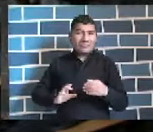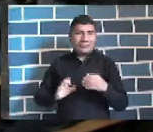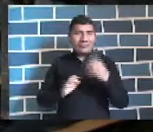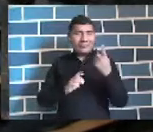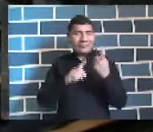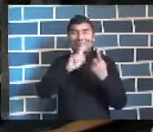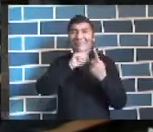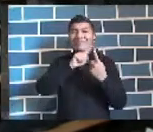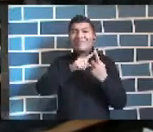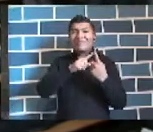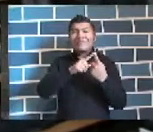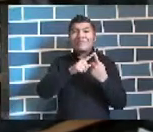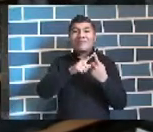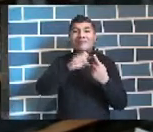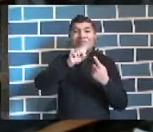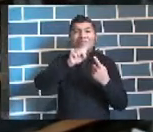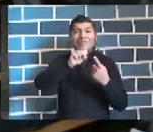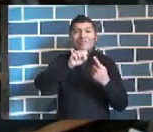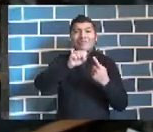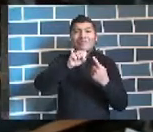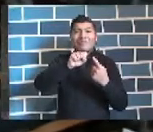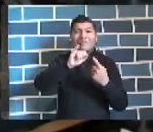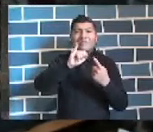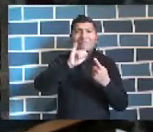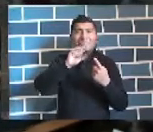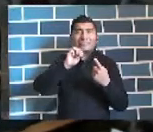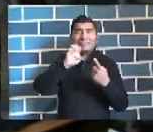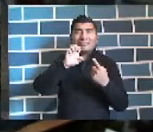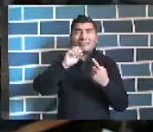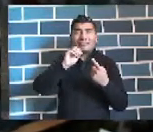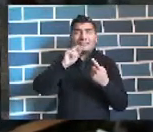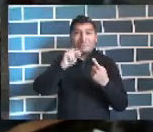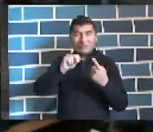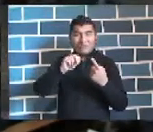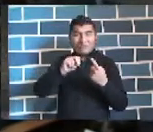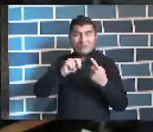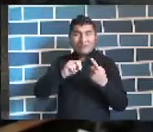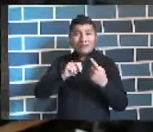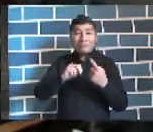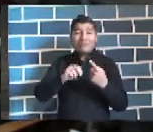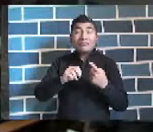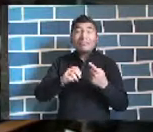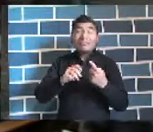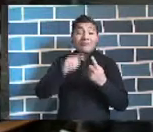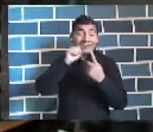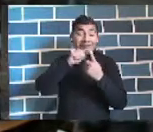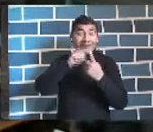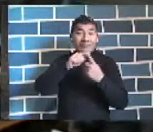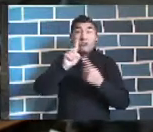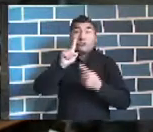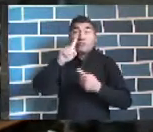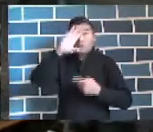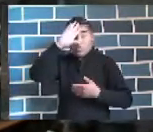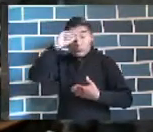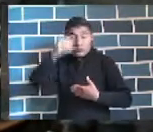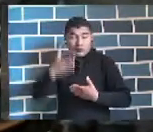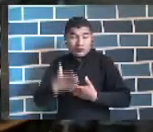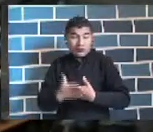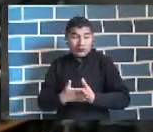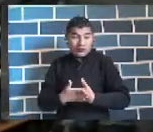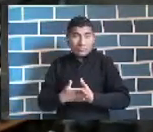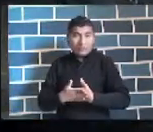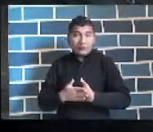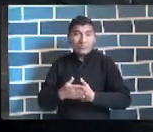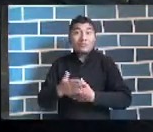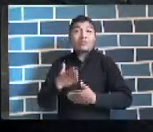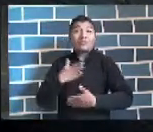Comencemos con el anciano Simeón. Con el niño entre sus brazos, exclama: mis ojos